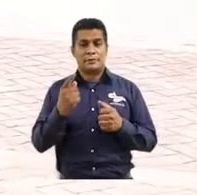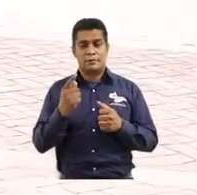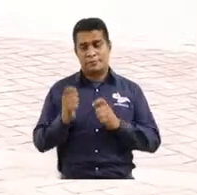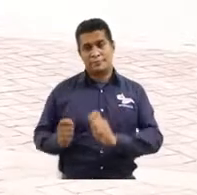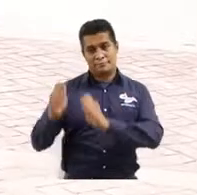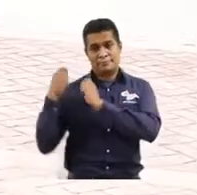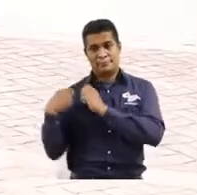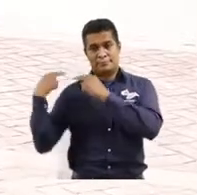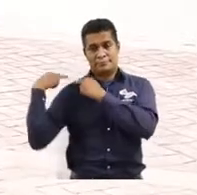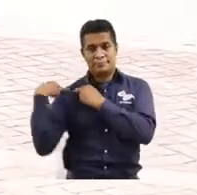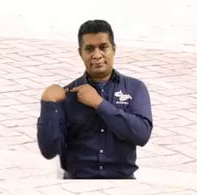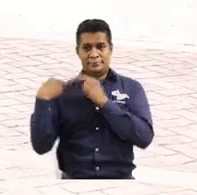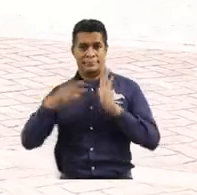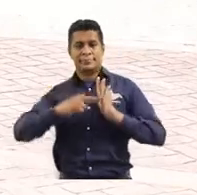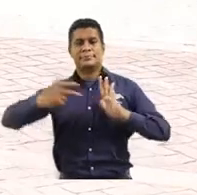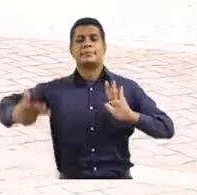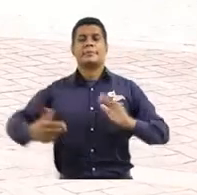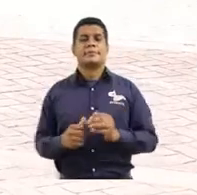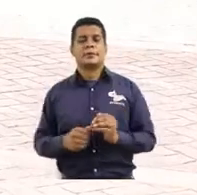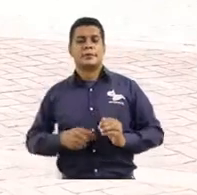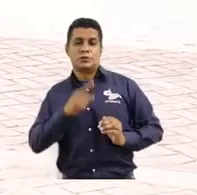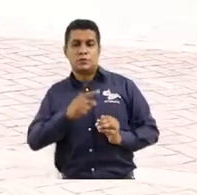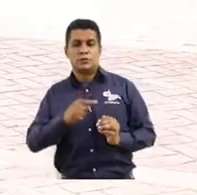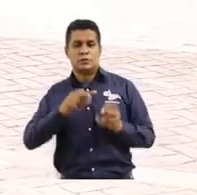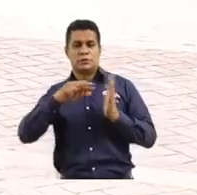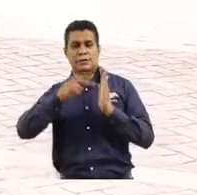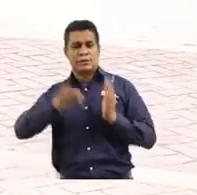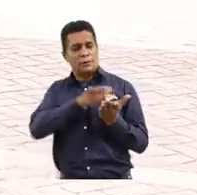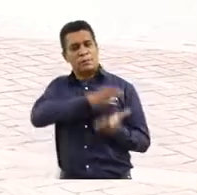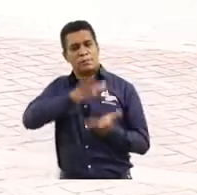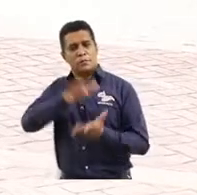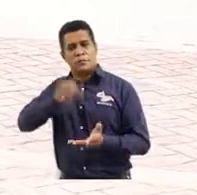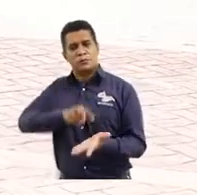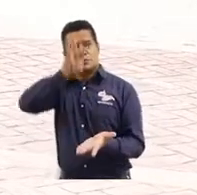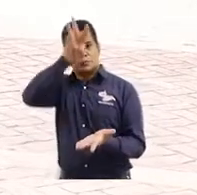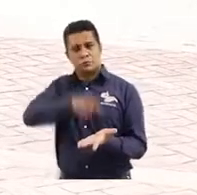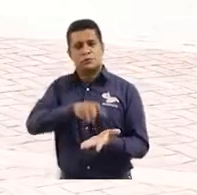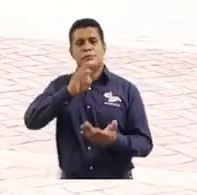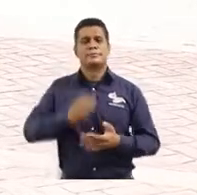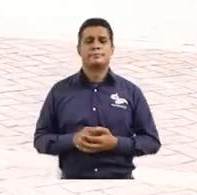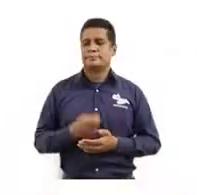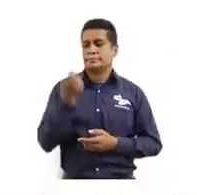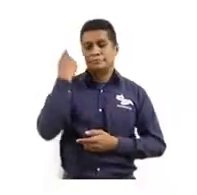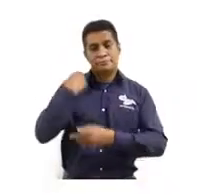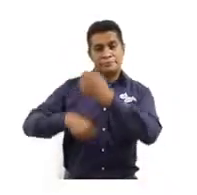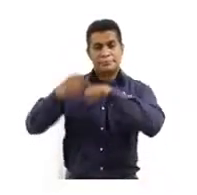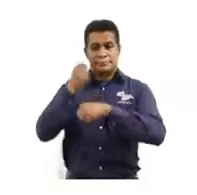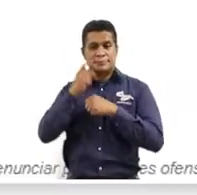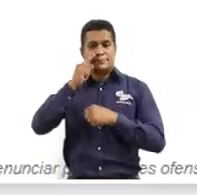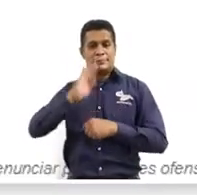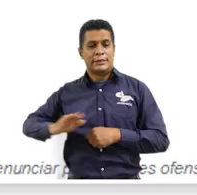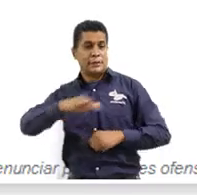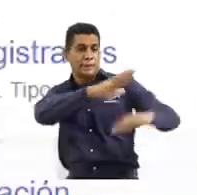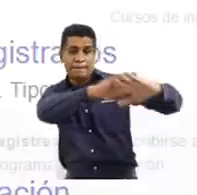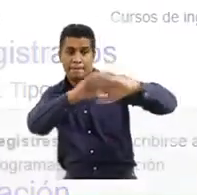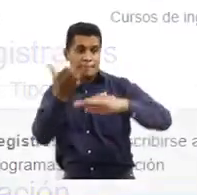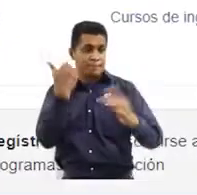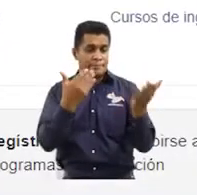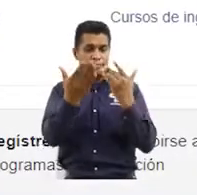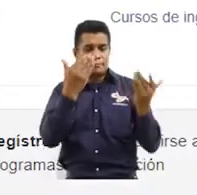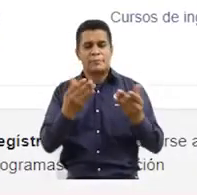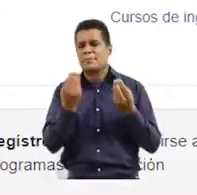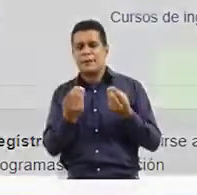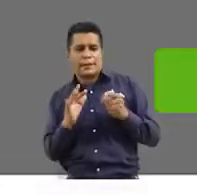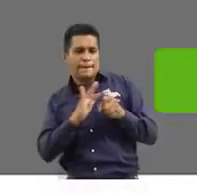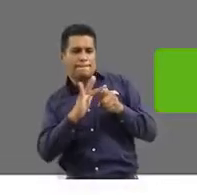Bueno, una de las tecnologías de las cuales estoy a cargo es la tecnología en producción multimedia. El año pasado a nivel nacional hubo